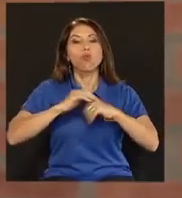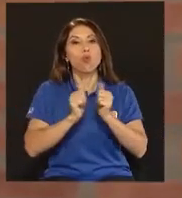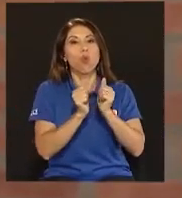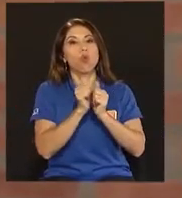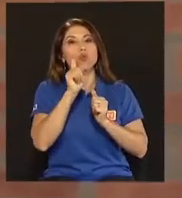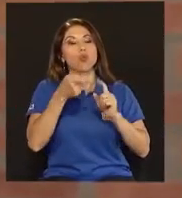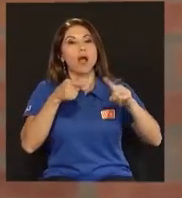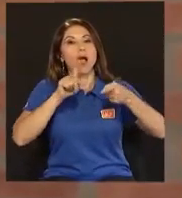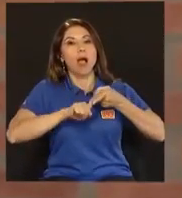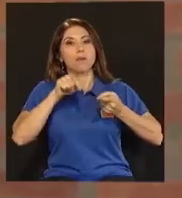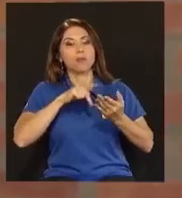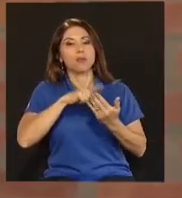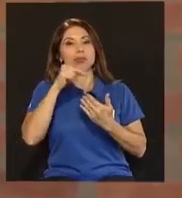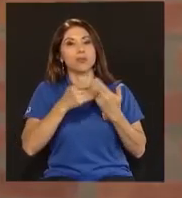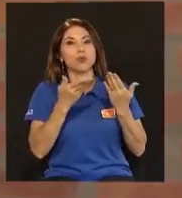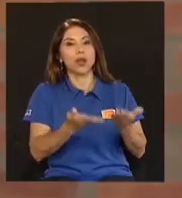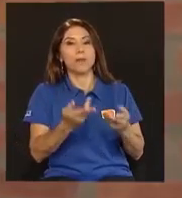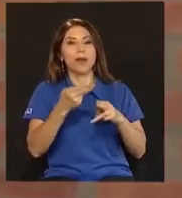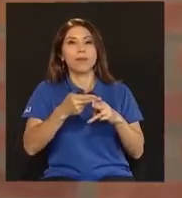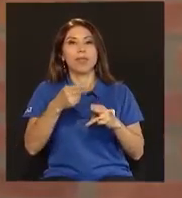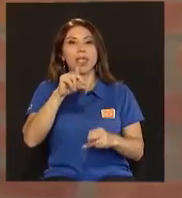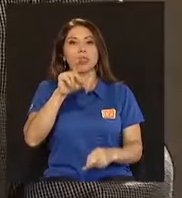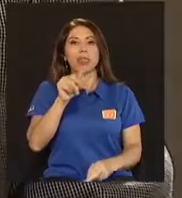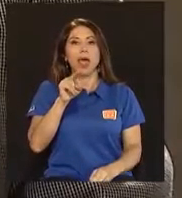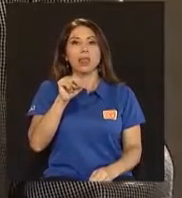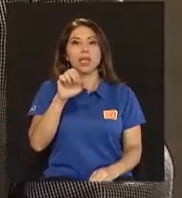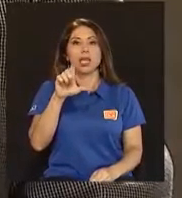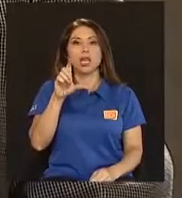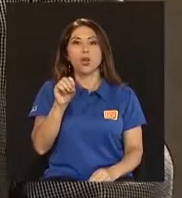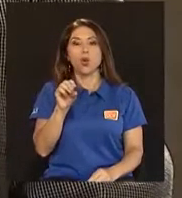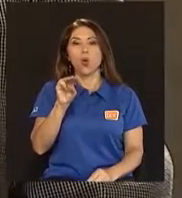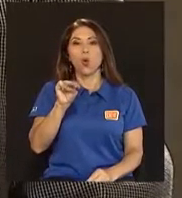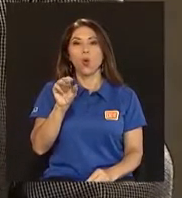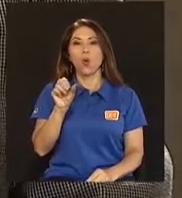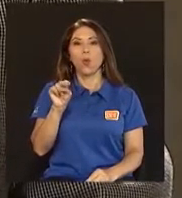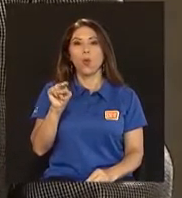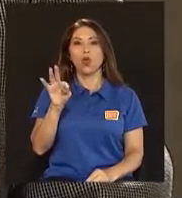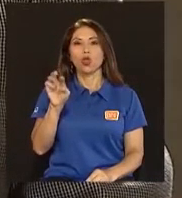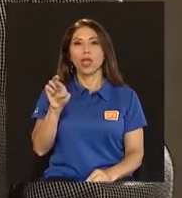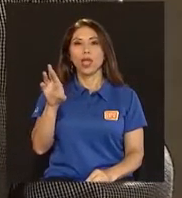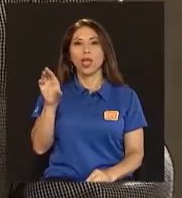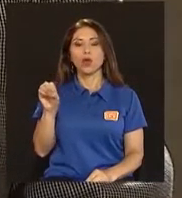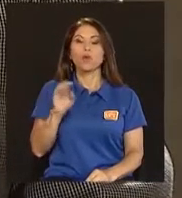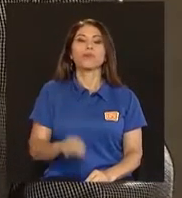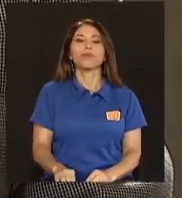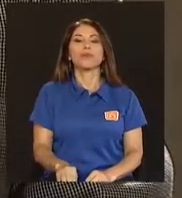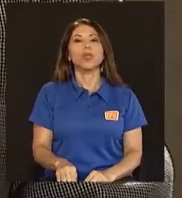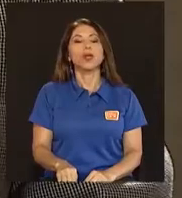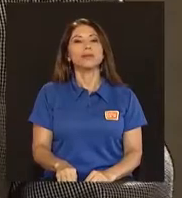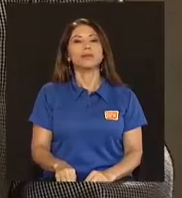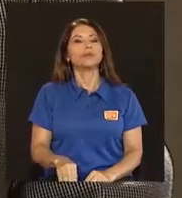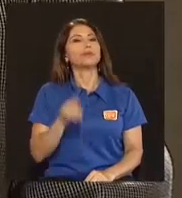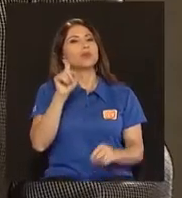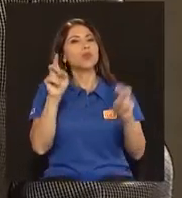de este programa, con don Danilo Montero, y decía sobre un tema que